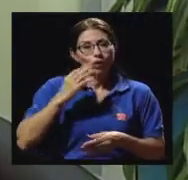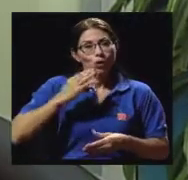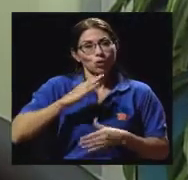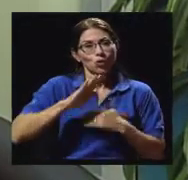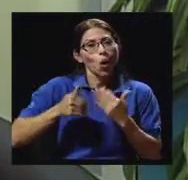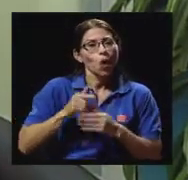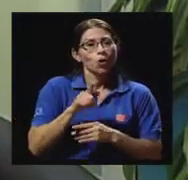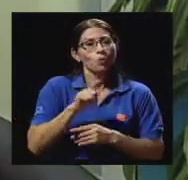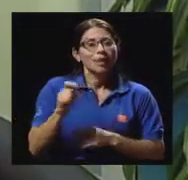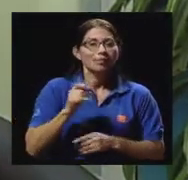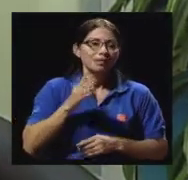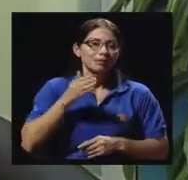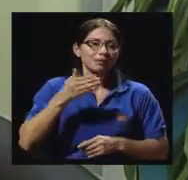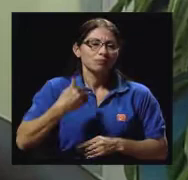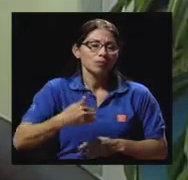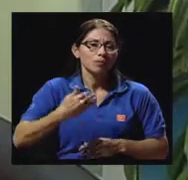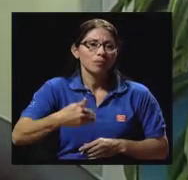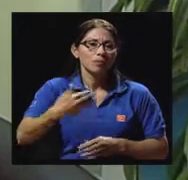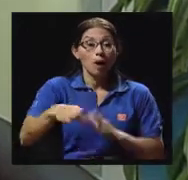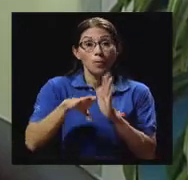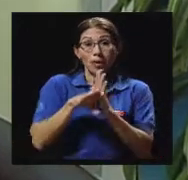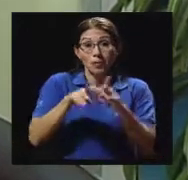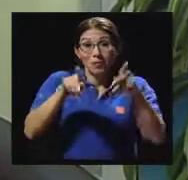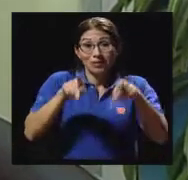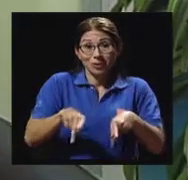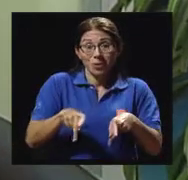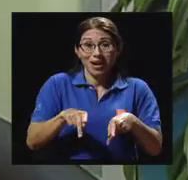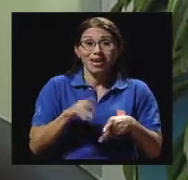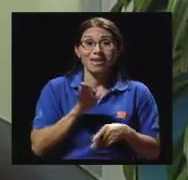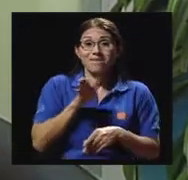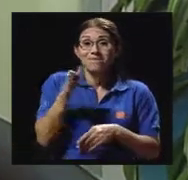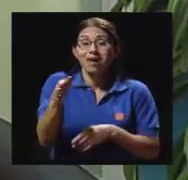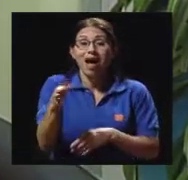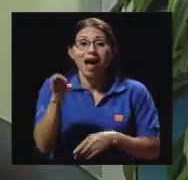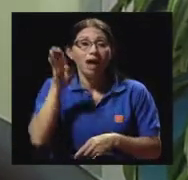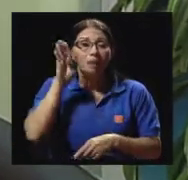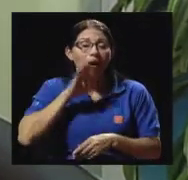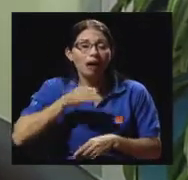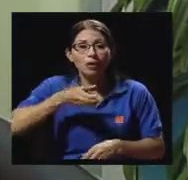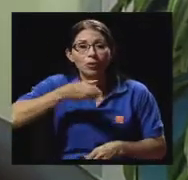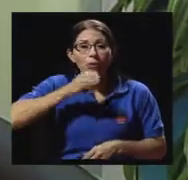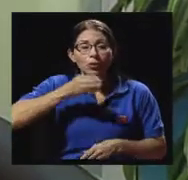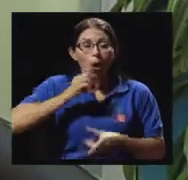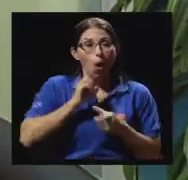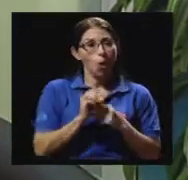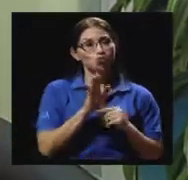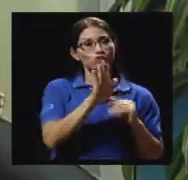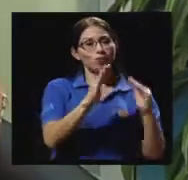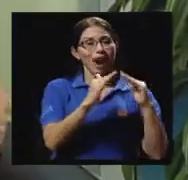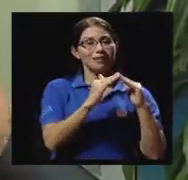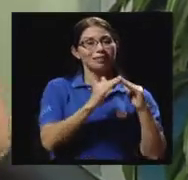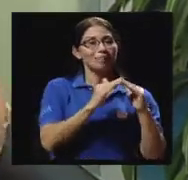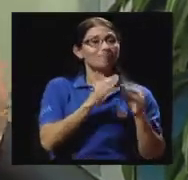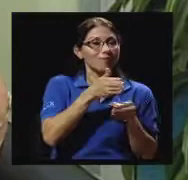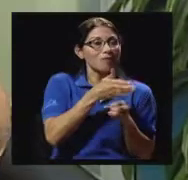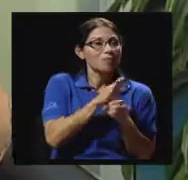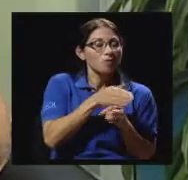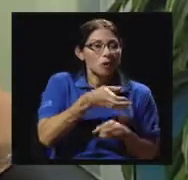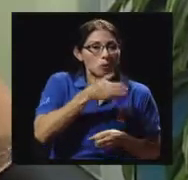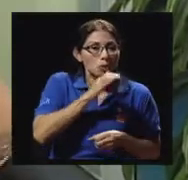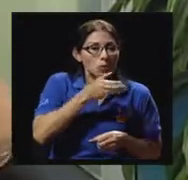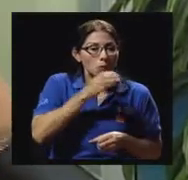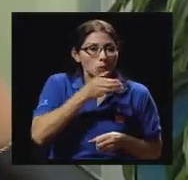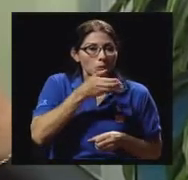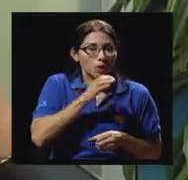al bar o consume en su casa una vez al mes, eso ya se llama consumo, que es un